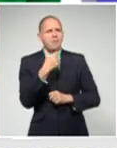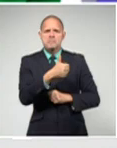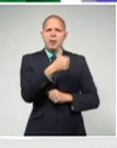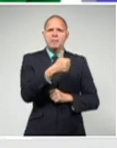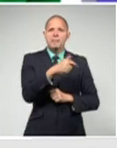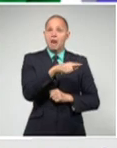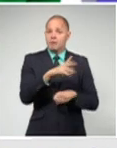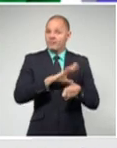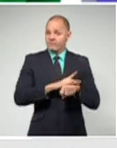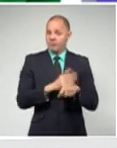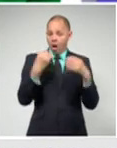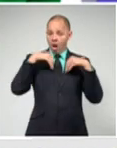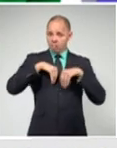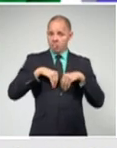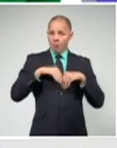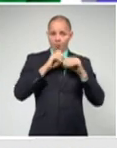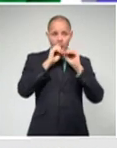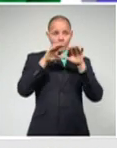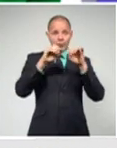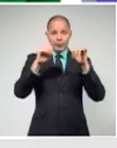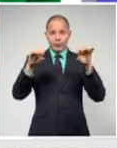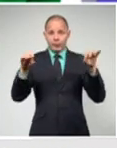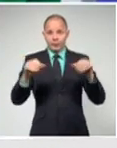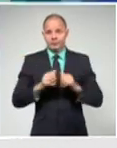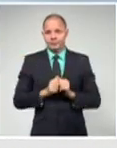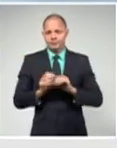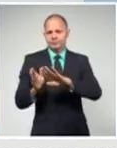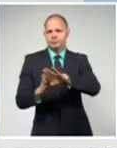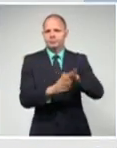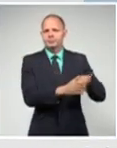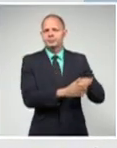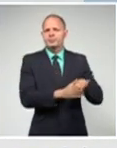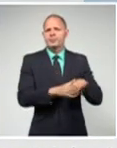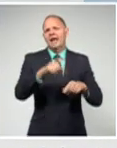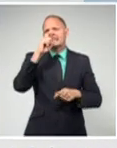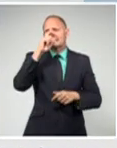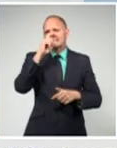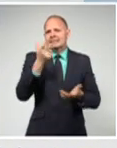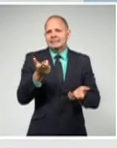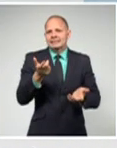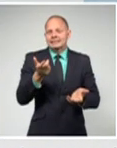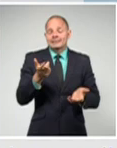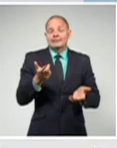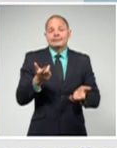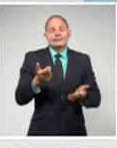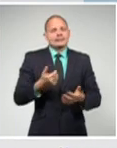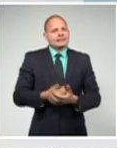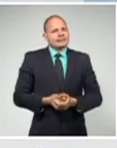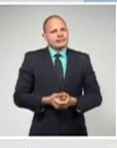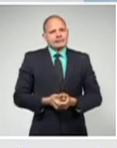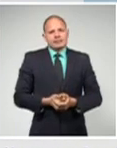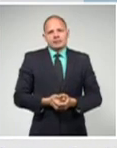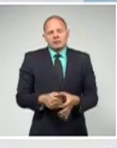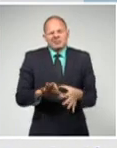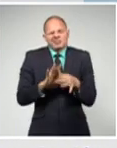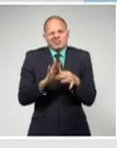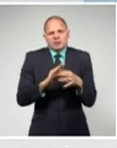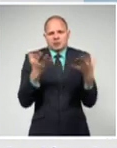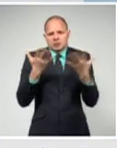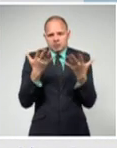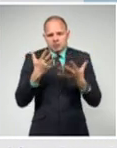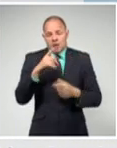asintomáticos. Por grupos de edades, no se logra todavía una reducción en los menores de 20 años. Ahí lo